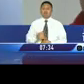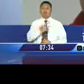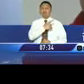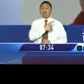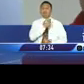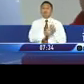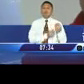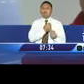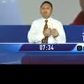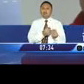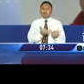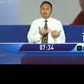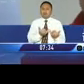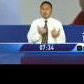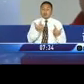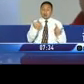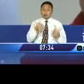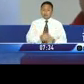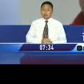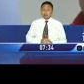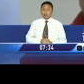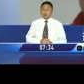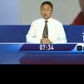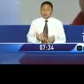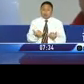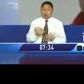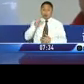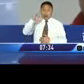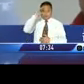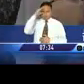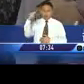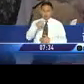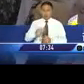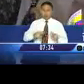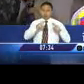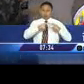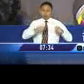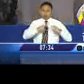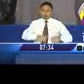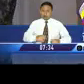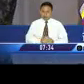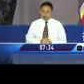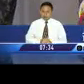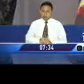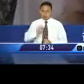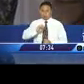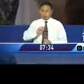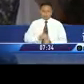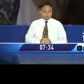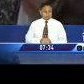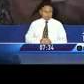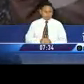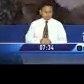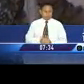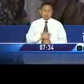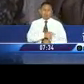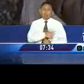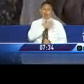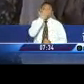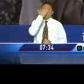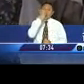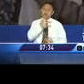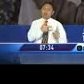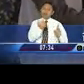dedicaba hasta la fecha de su asesinato? Es lo que la Policía Nacional investiga. Esto para determinar los motivos de su